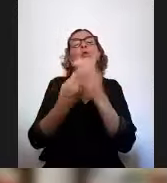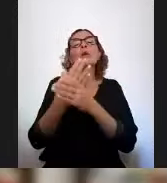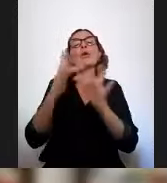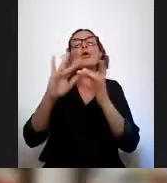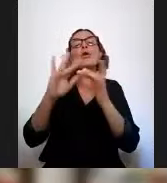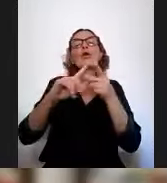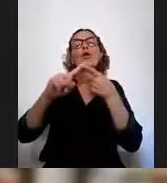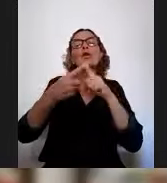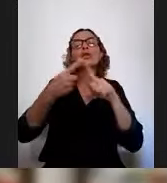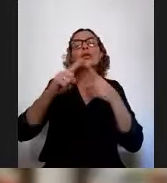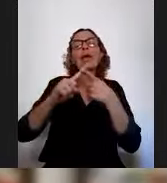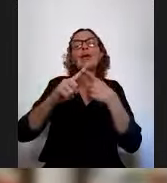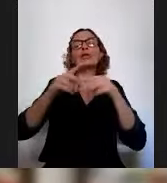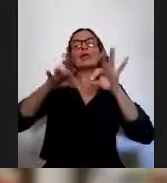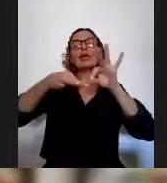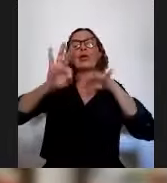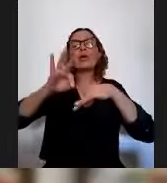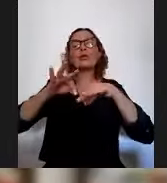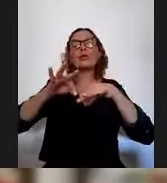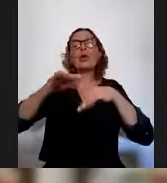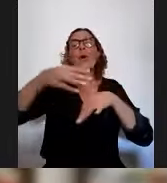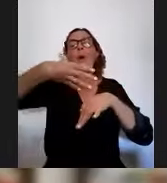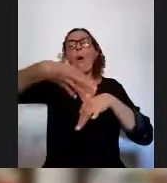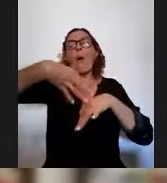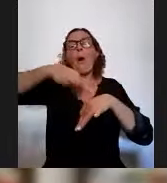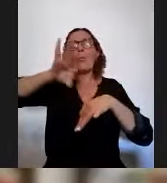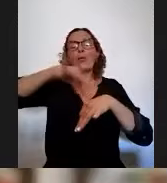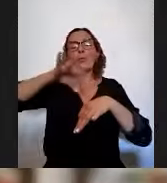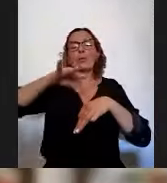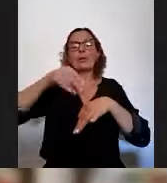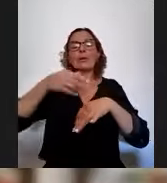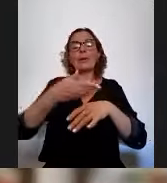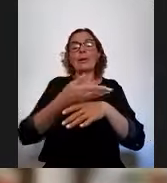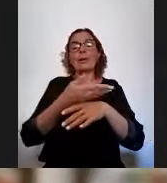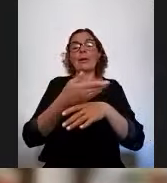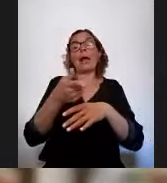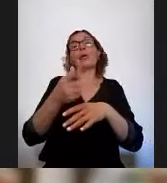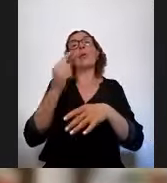de negocio. Vayamos a conferencias. Bueno, ahora con el tema de COVID,